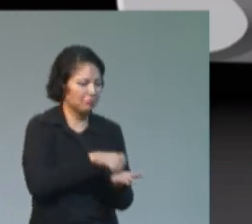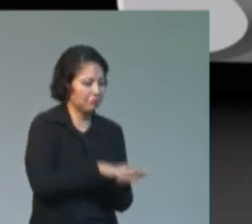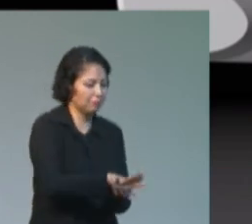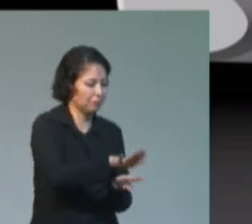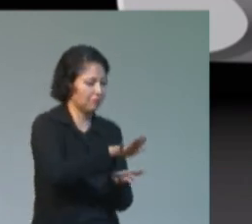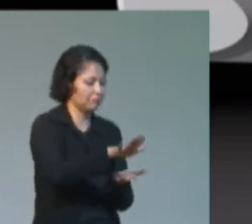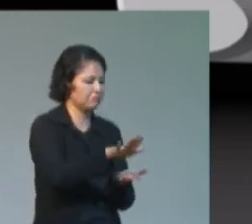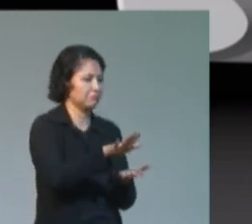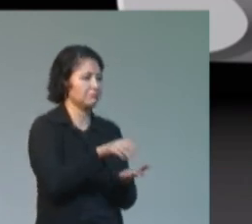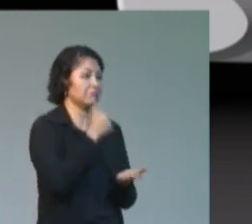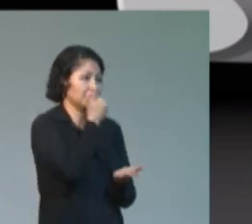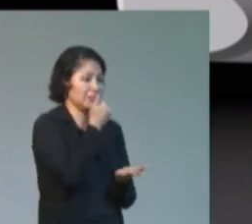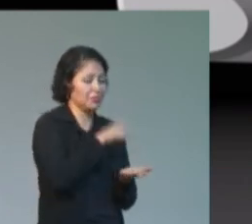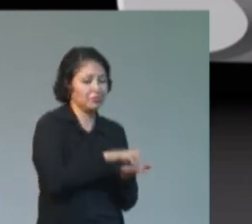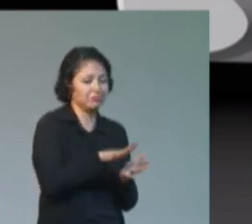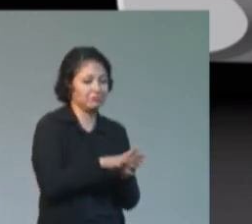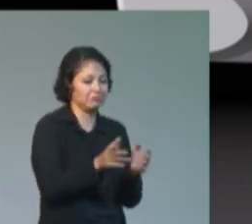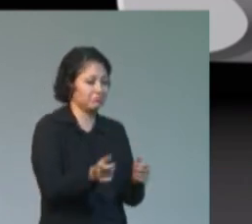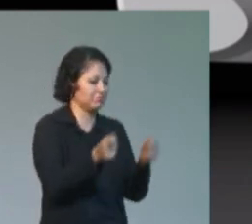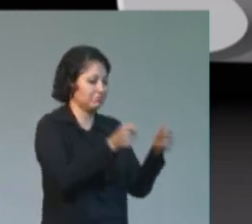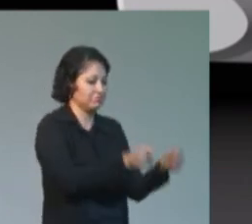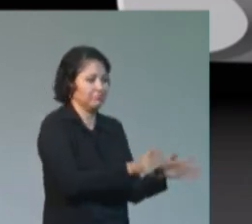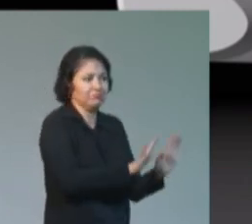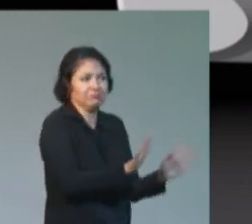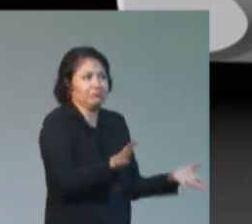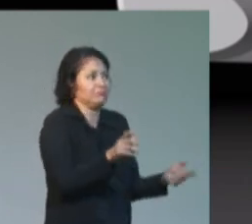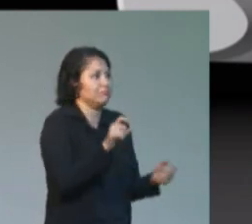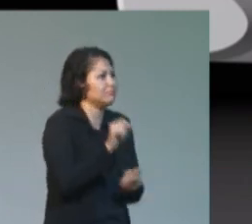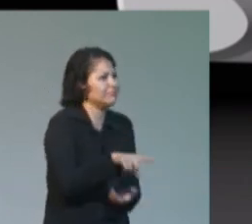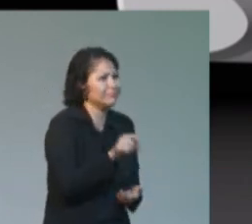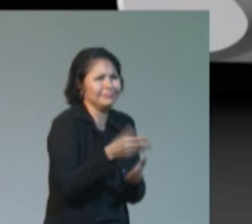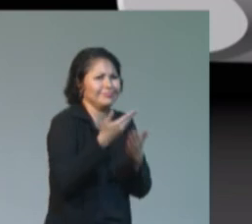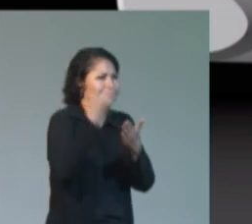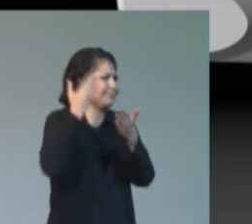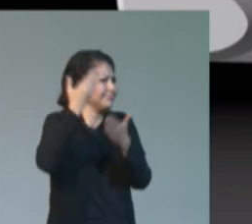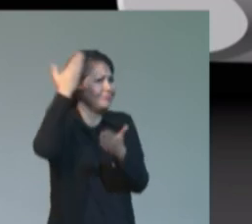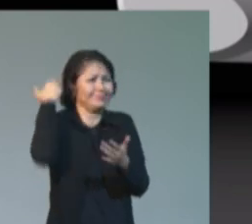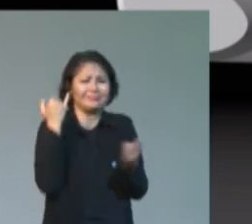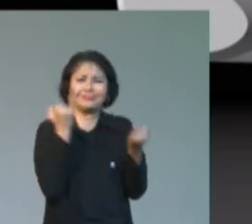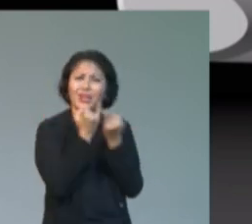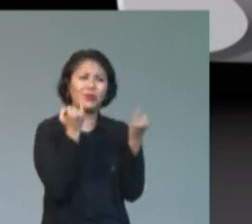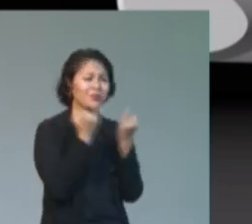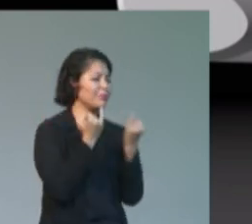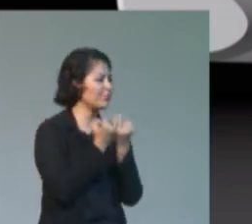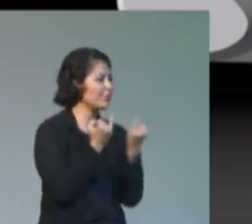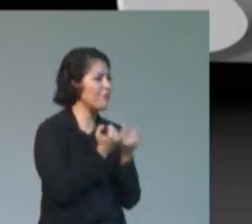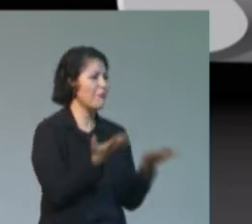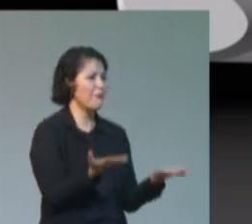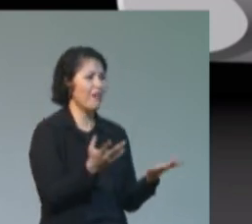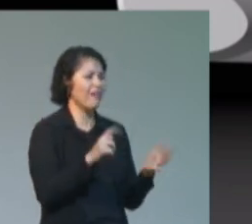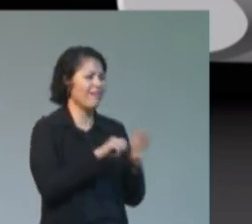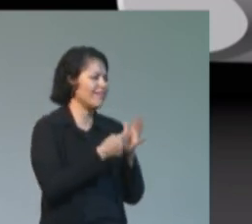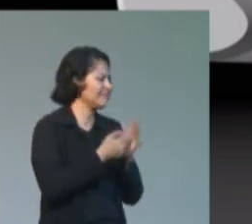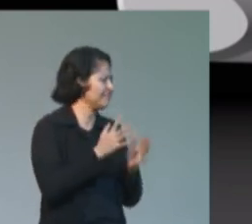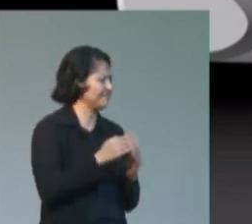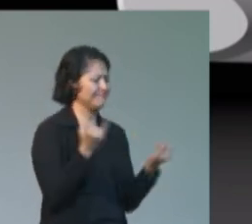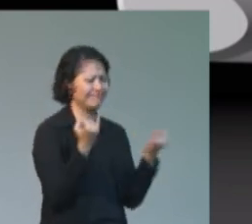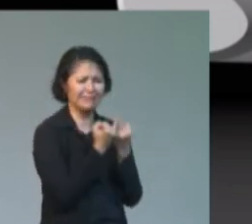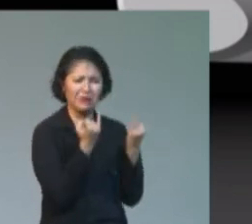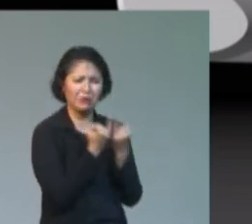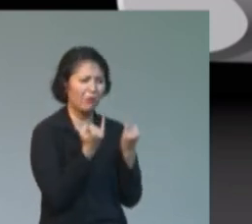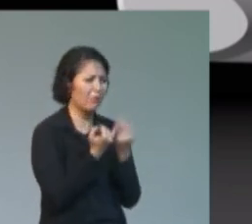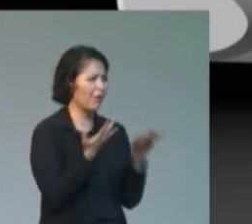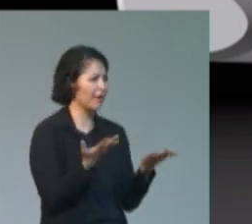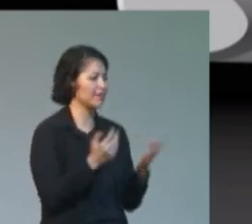alumno lo imprime y se lo baja pero no hemos cambiado otro tipo de variables no hemos cambiado metodología no hemos cambiado absolutamente nada